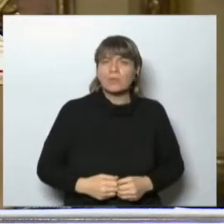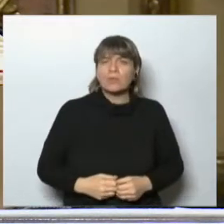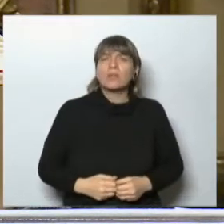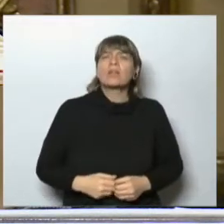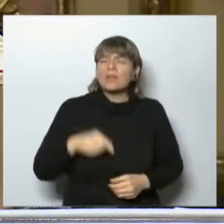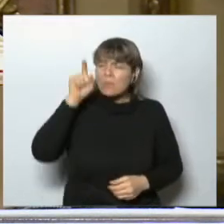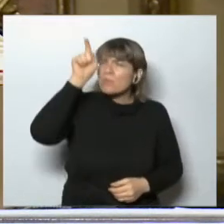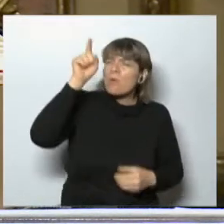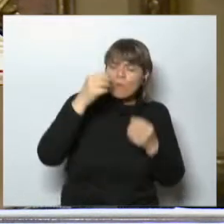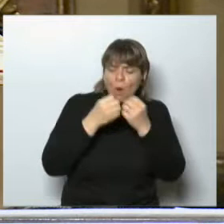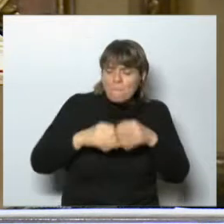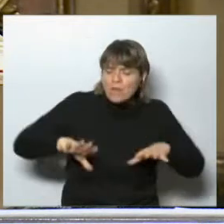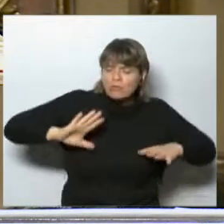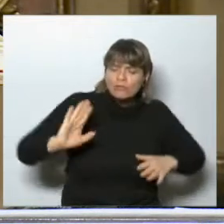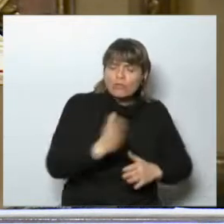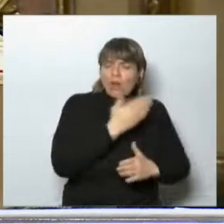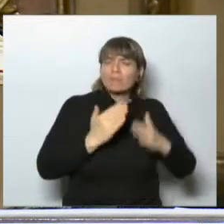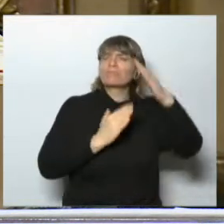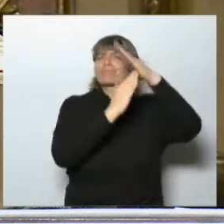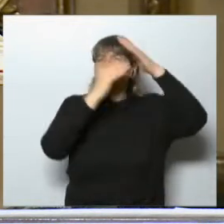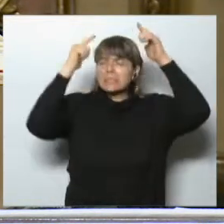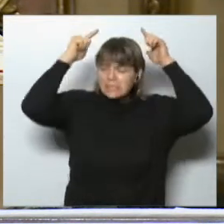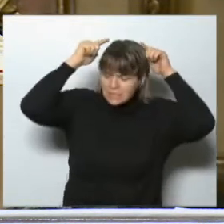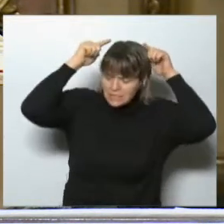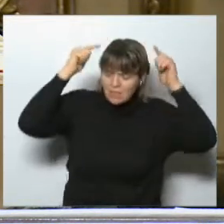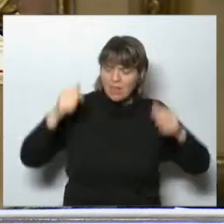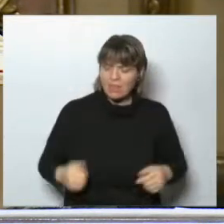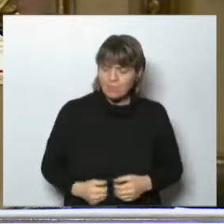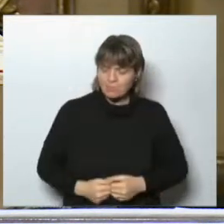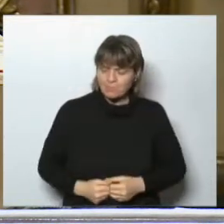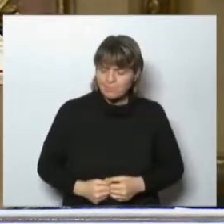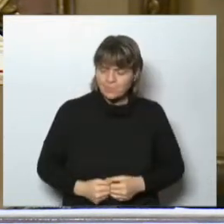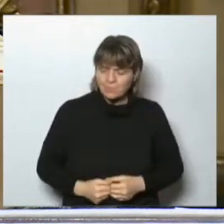y eres la fuente de toda santidad.